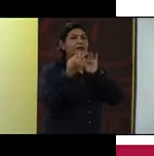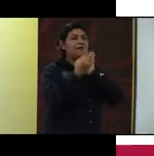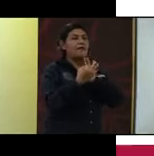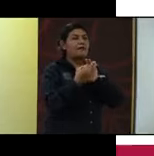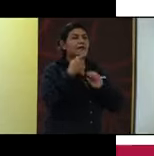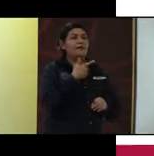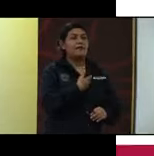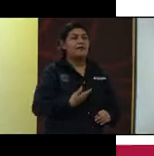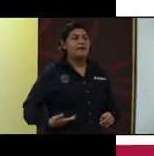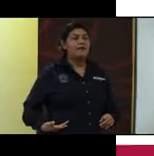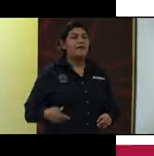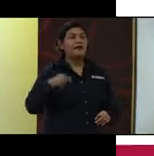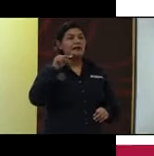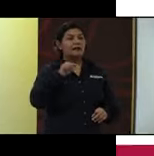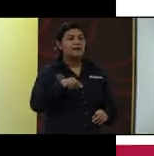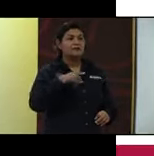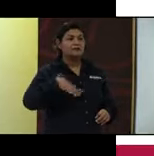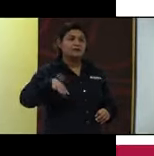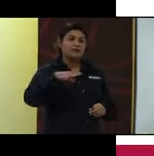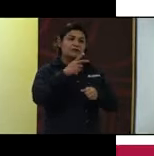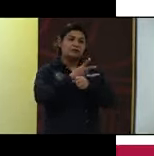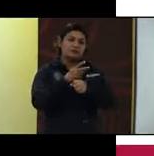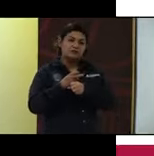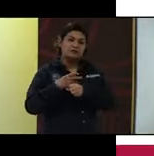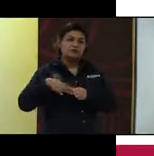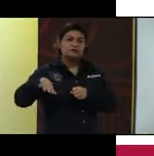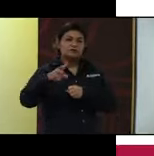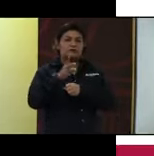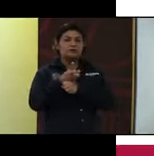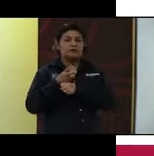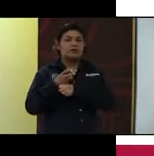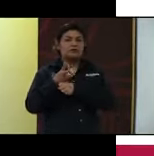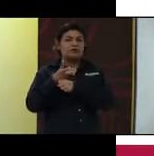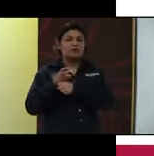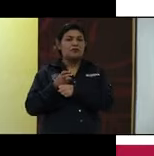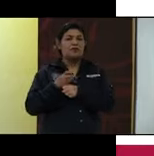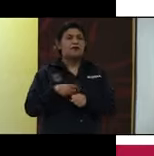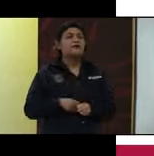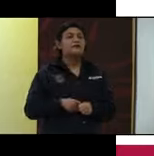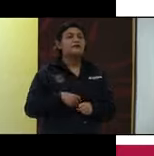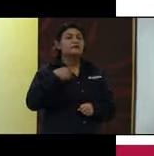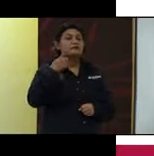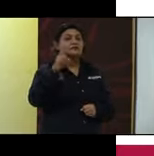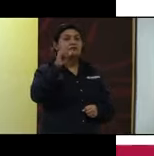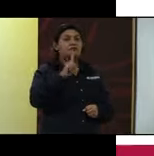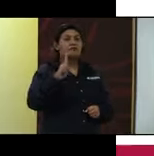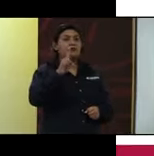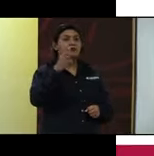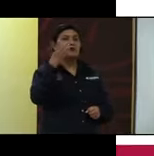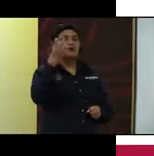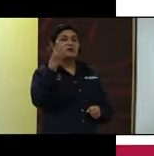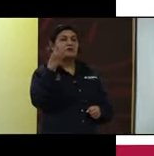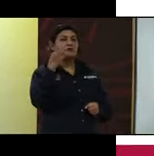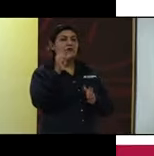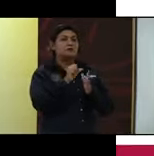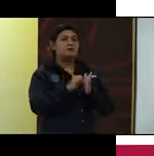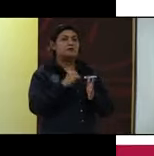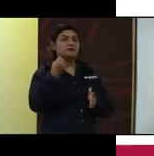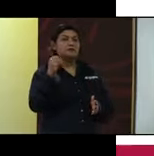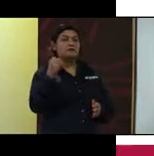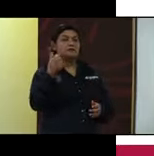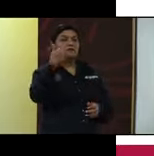la Presidencia Municipal, están todos y todas cordialmente invitados, domingo 3 de septiembre, 6